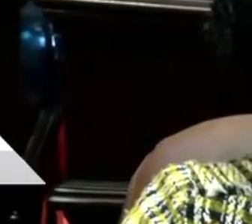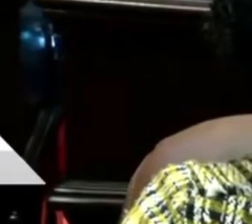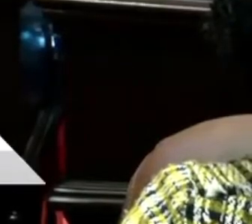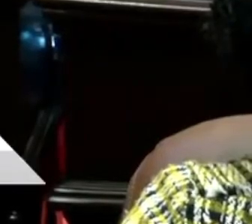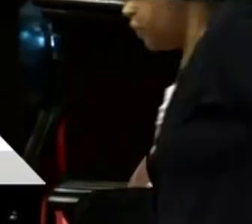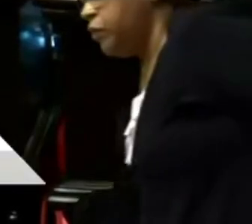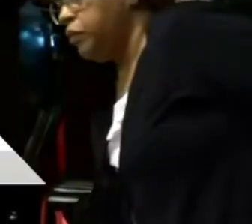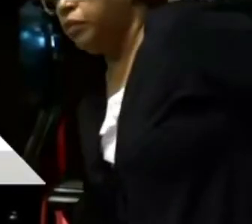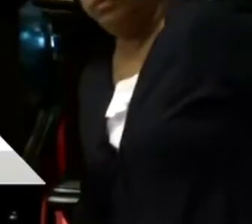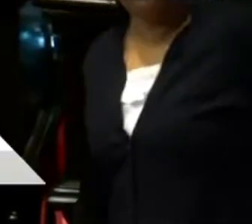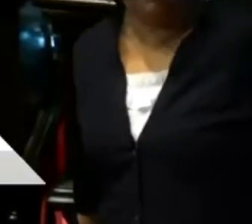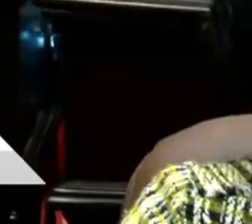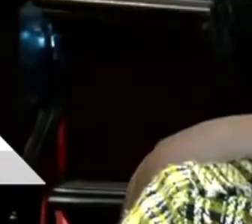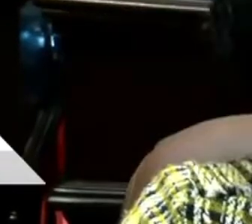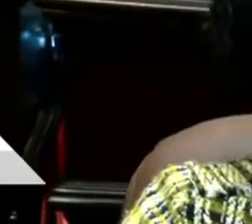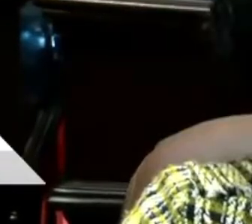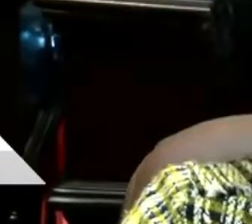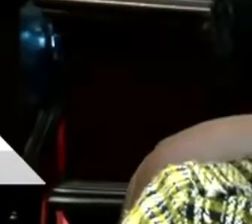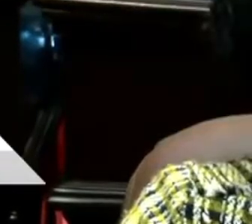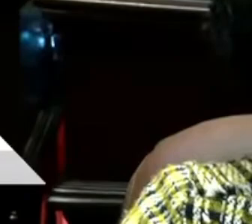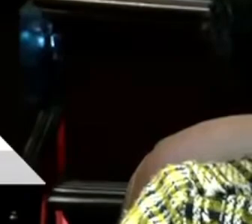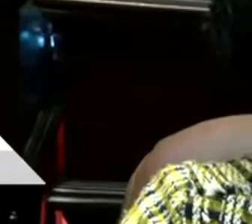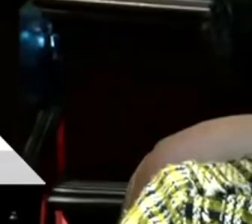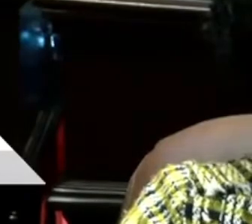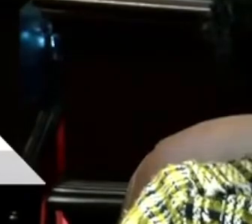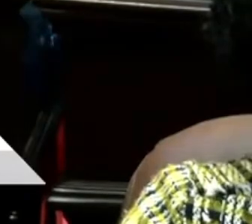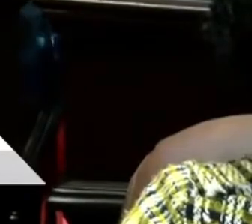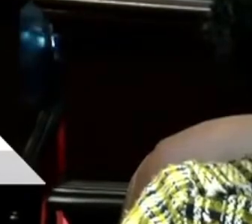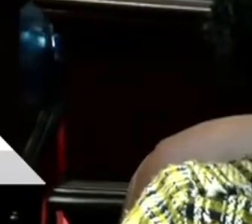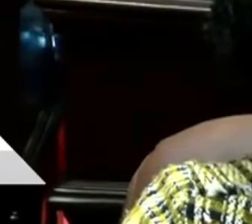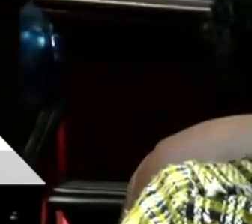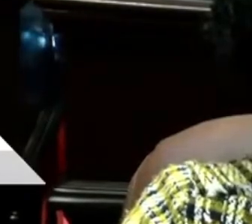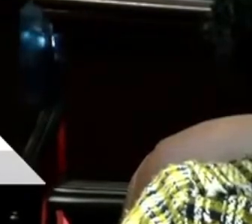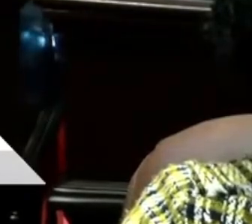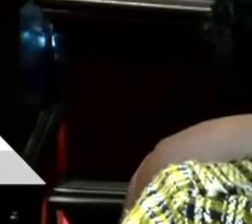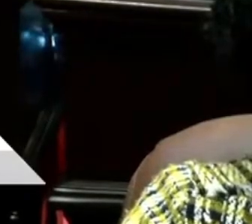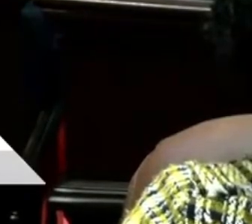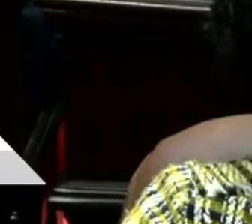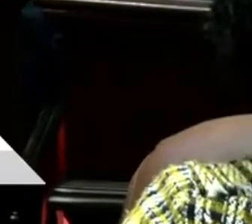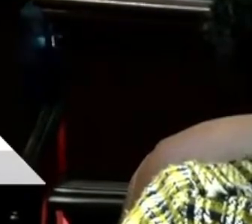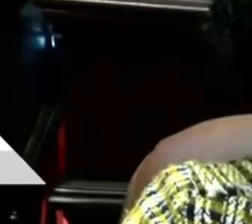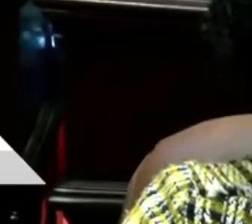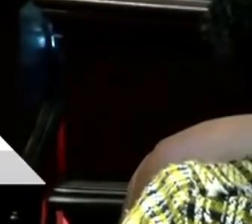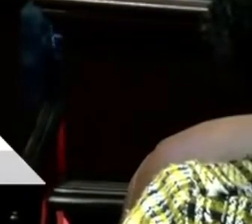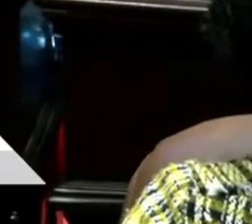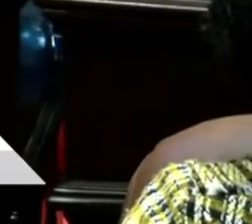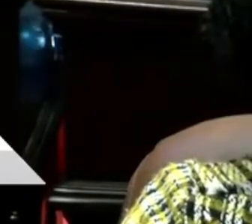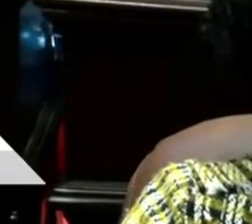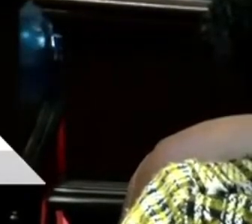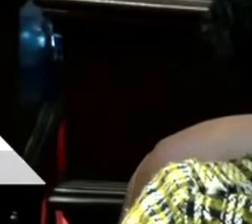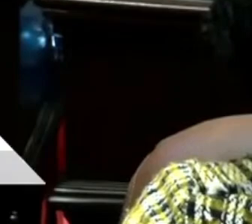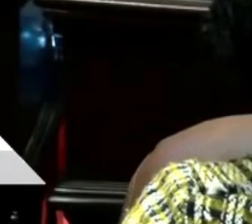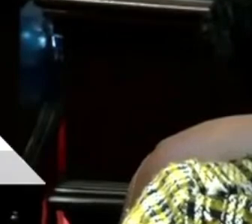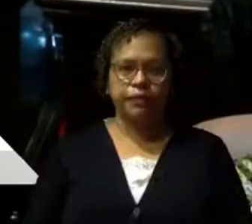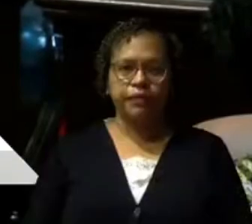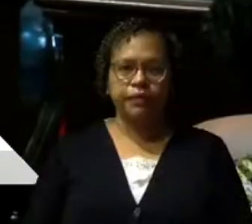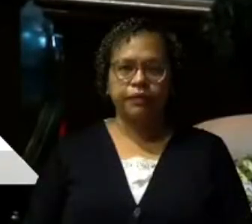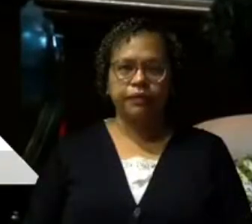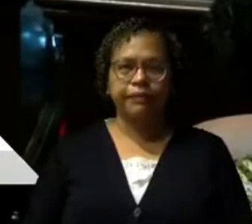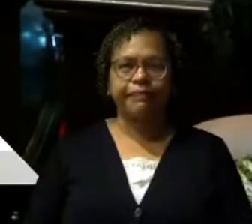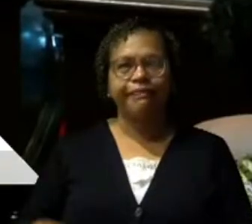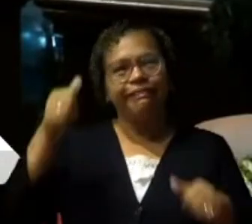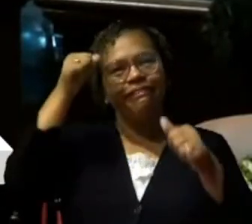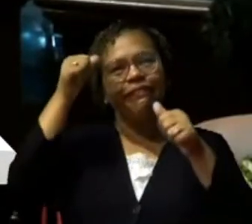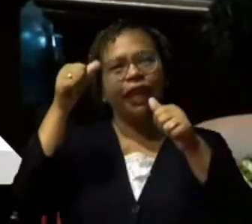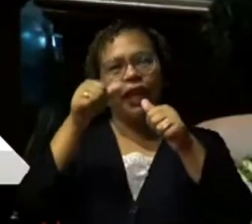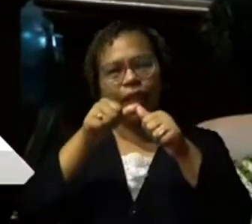Diputados, en septiembre del año 2020. Y usted, presidente, cuando yo me acerqué a donde usted a pedirle que se colocara en